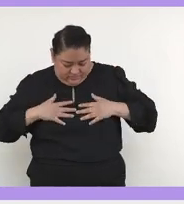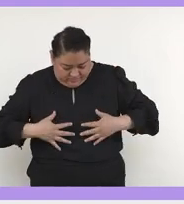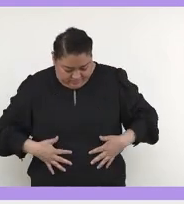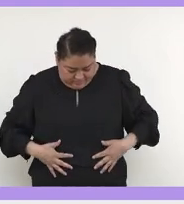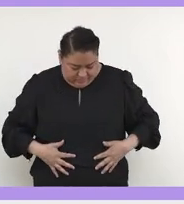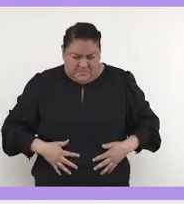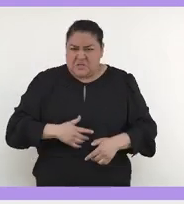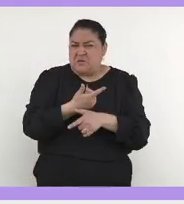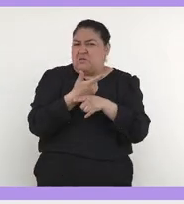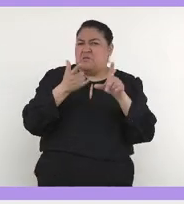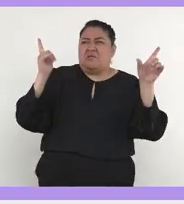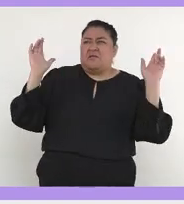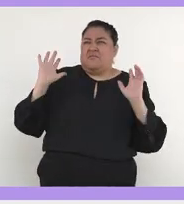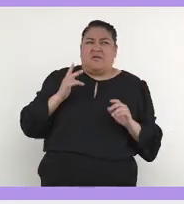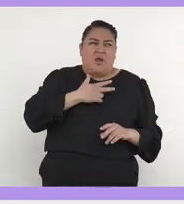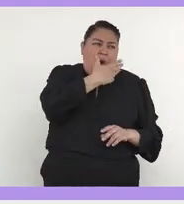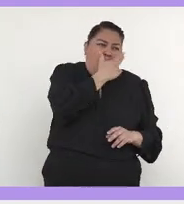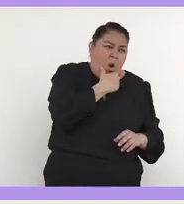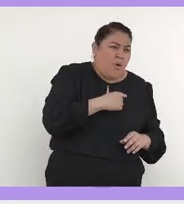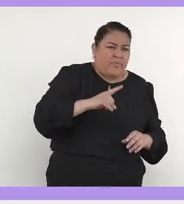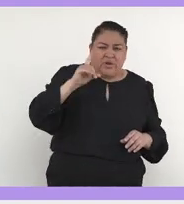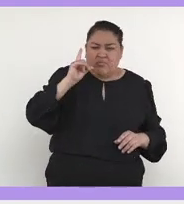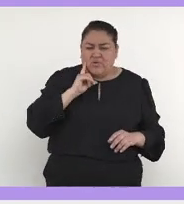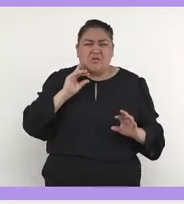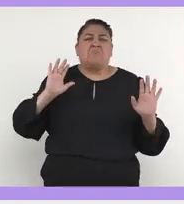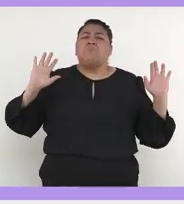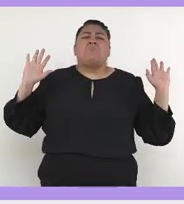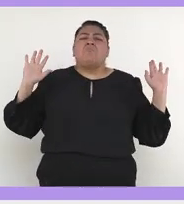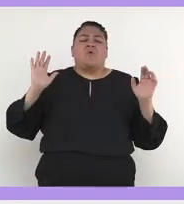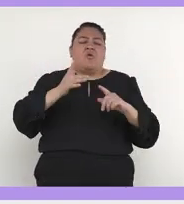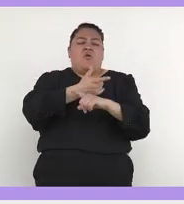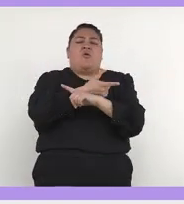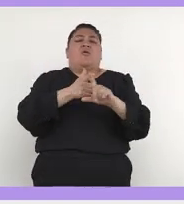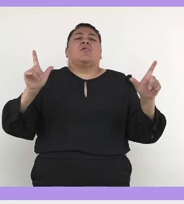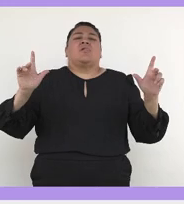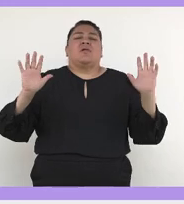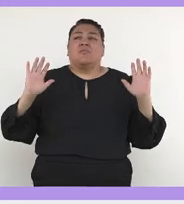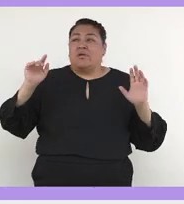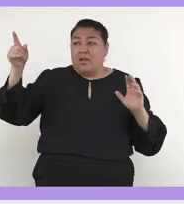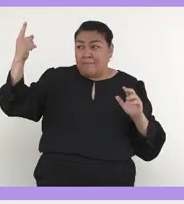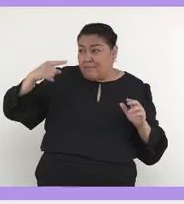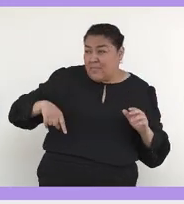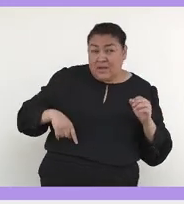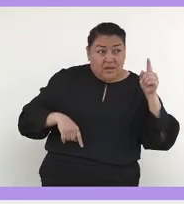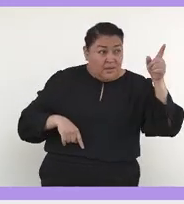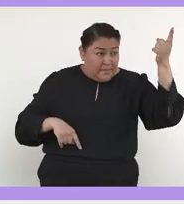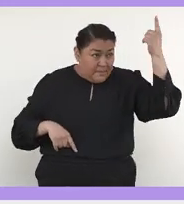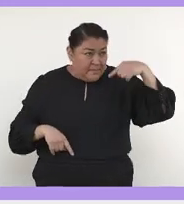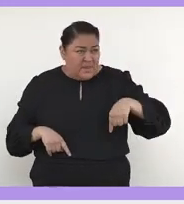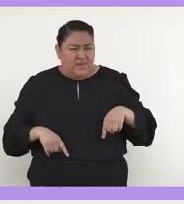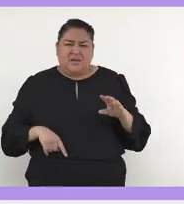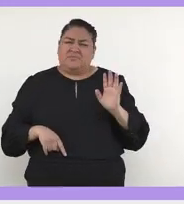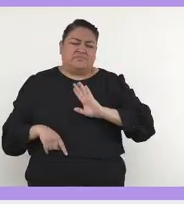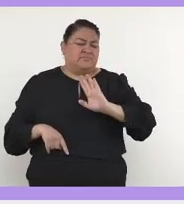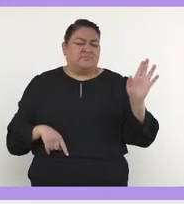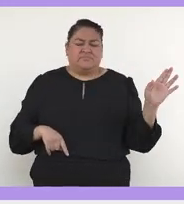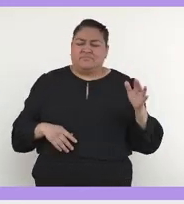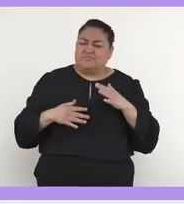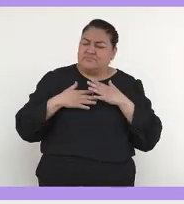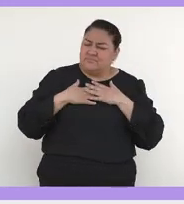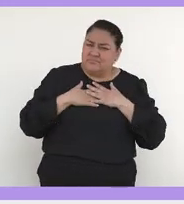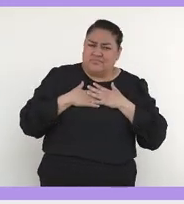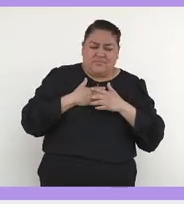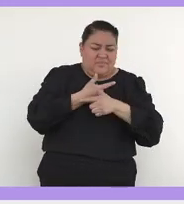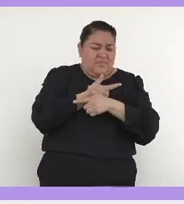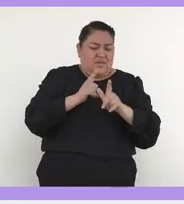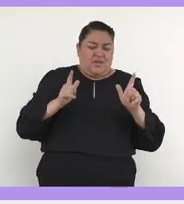y no tiene que ser de esta forma porque así lo dijo alguien no O sea no tú sí te lo dicen mucho en